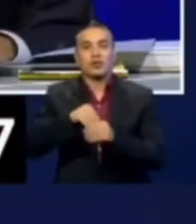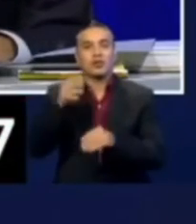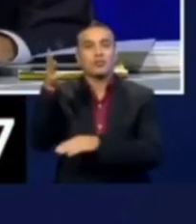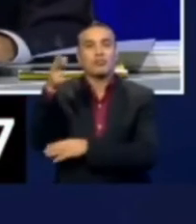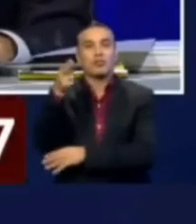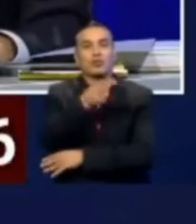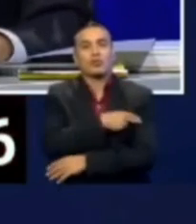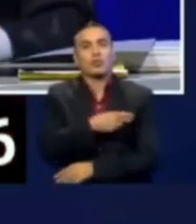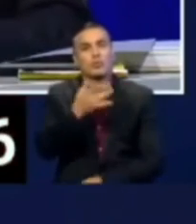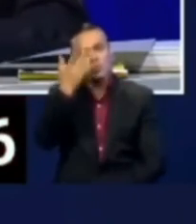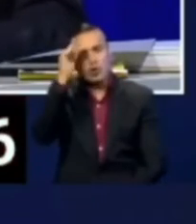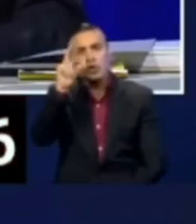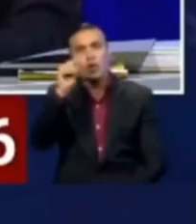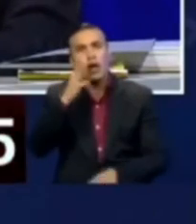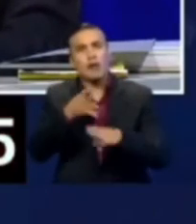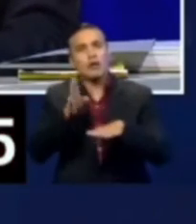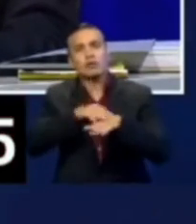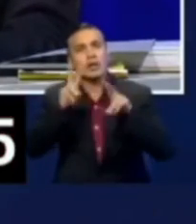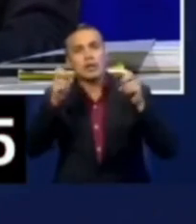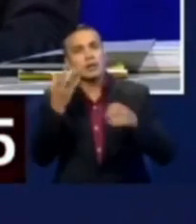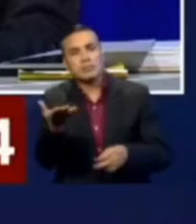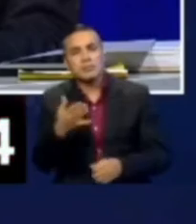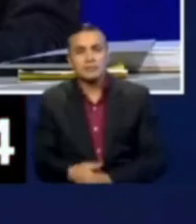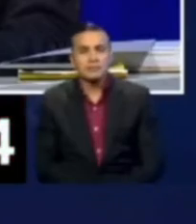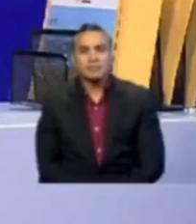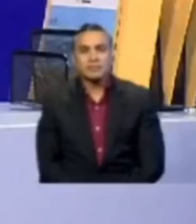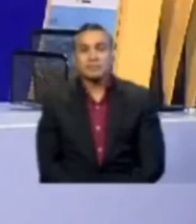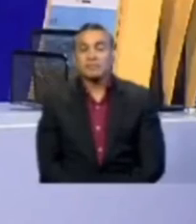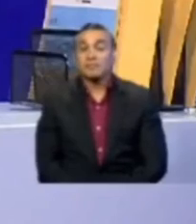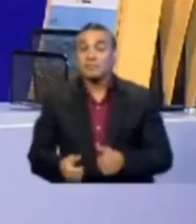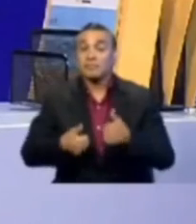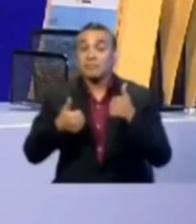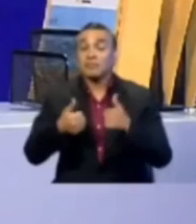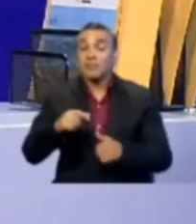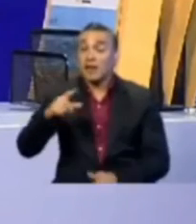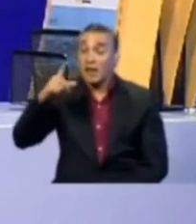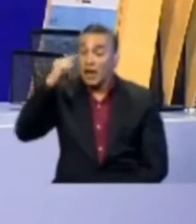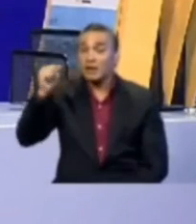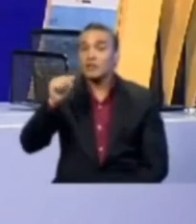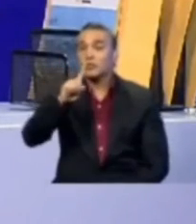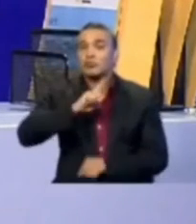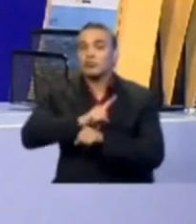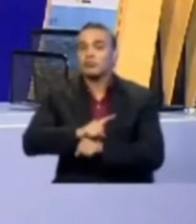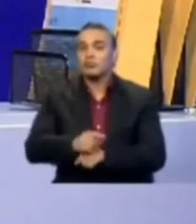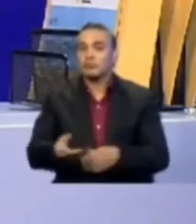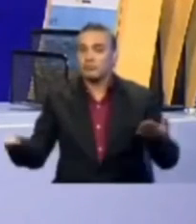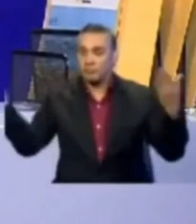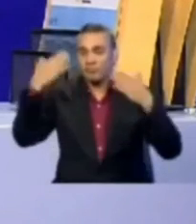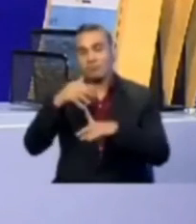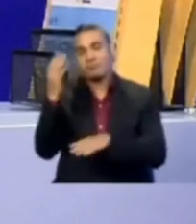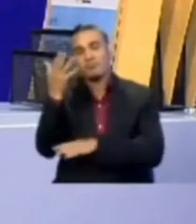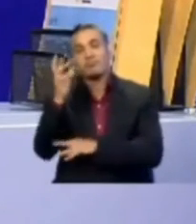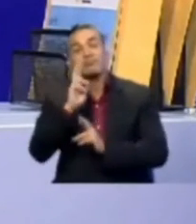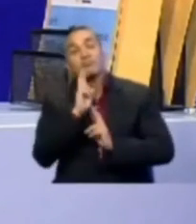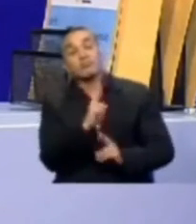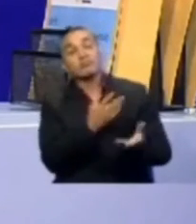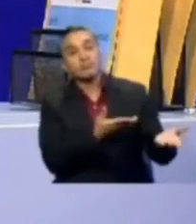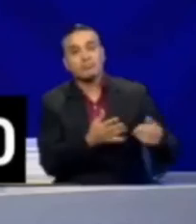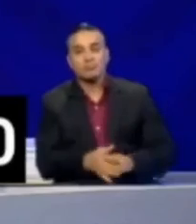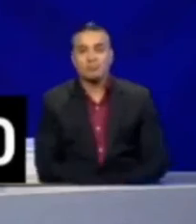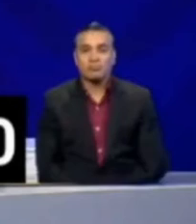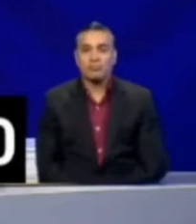maestros. ¿Por qué no comenta nada sobre eso? Candidato Lasso tiene un minuto para finalizar su intervención respecto a esta